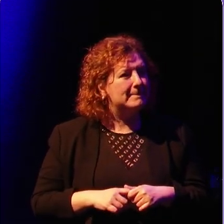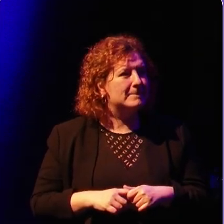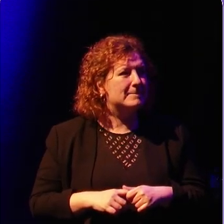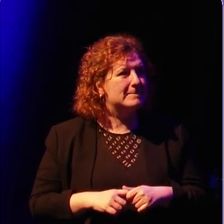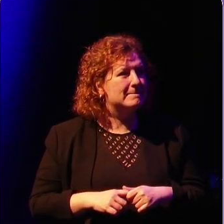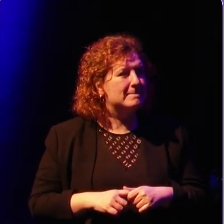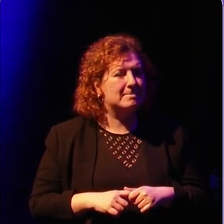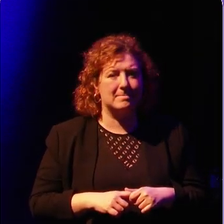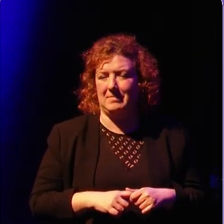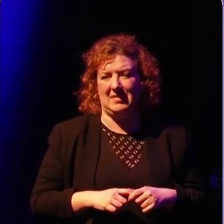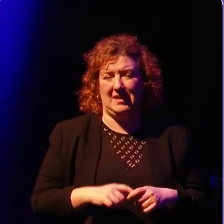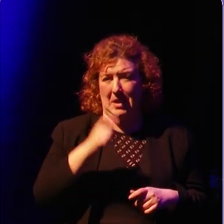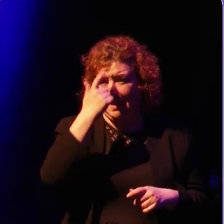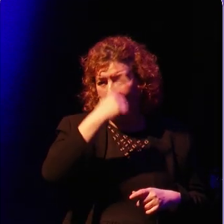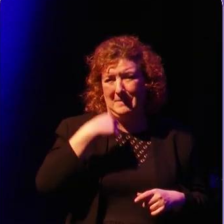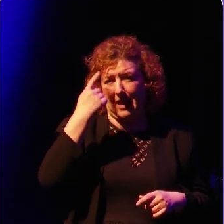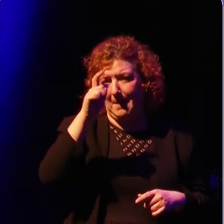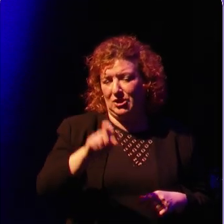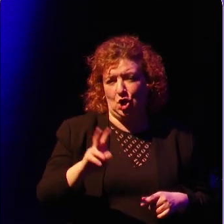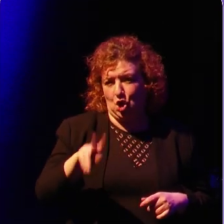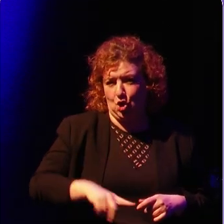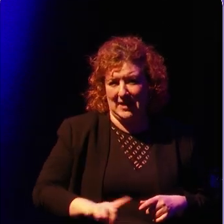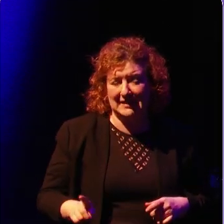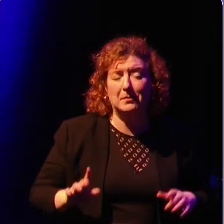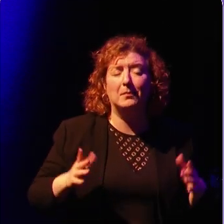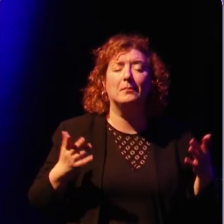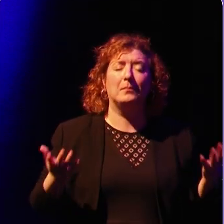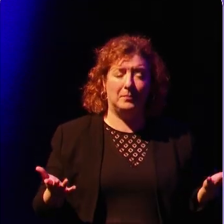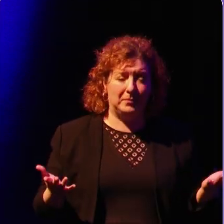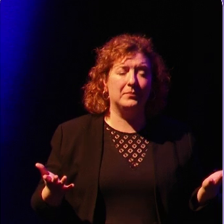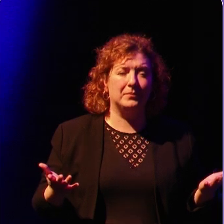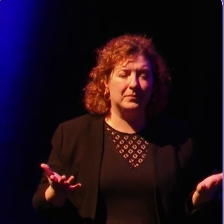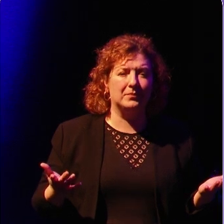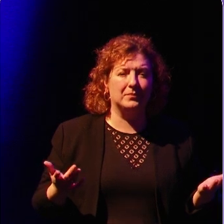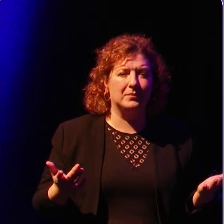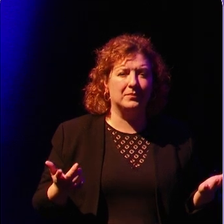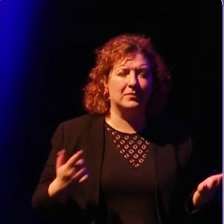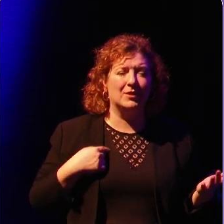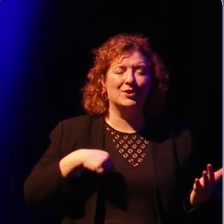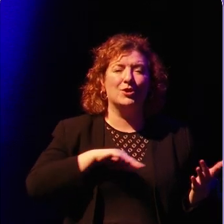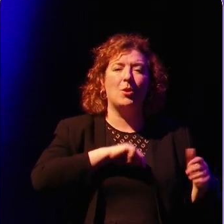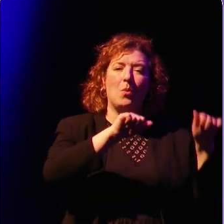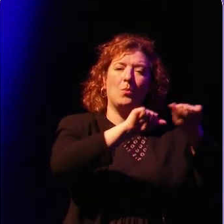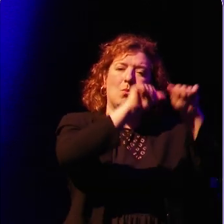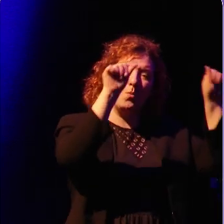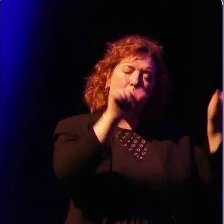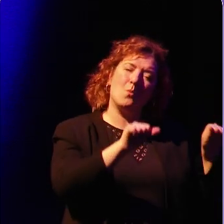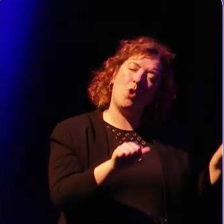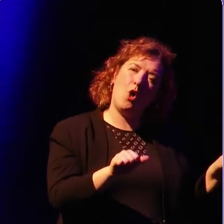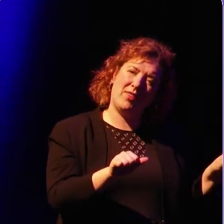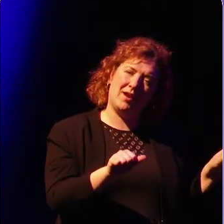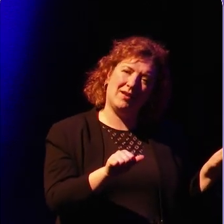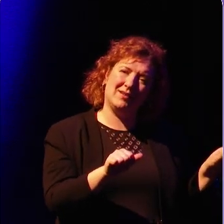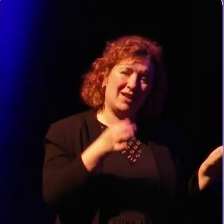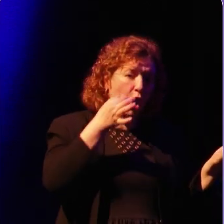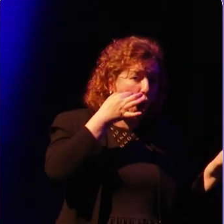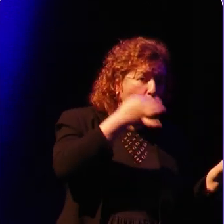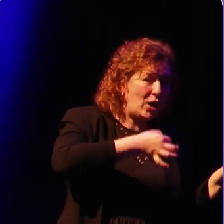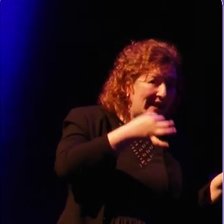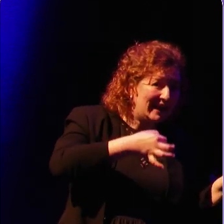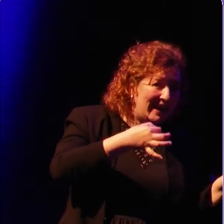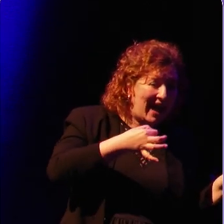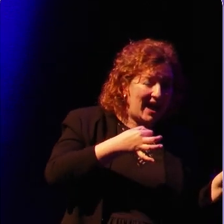dices, esto no es una imagen de una persona. Vale, lo que pasa es que yo me he quedado con el patrón entre la imagen